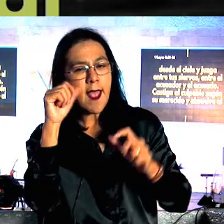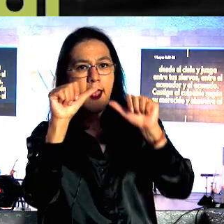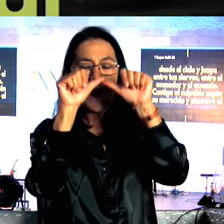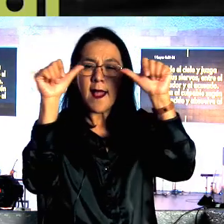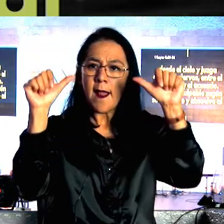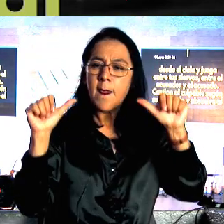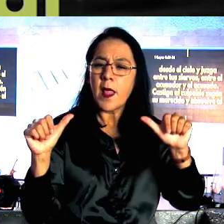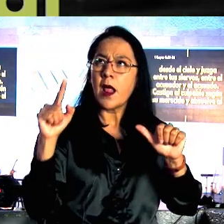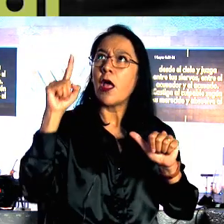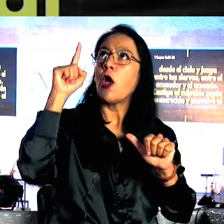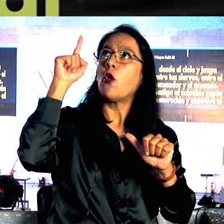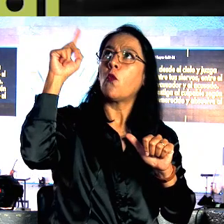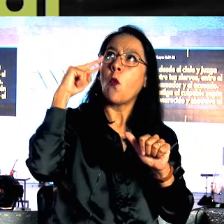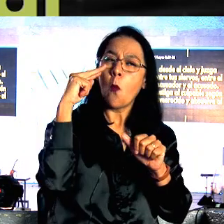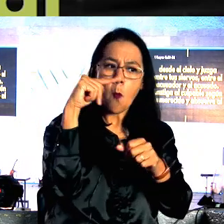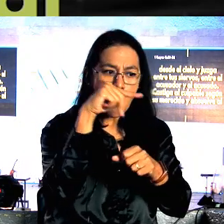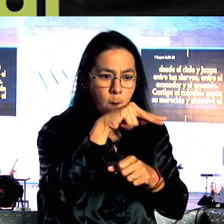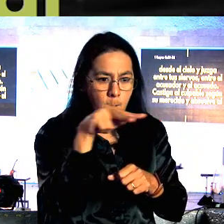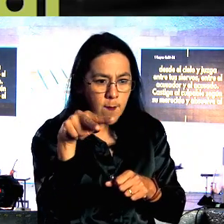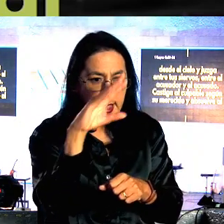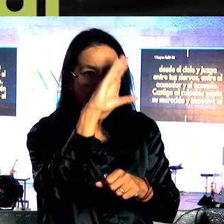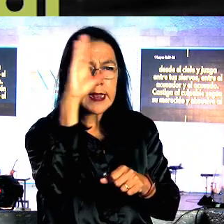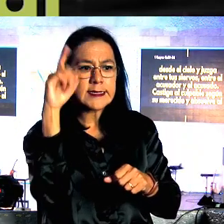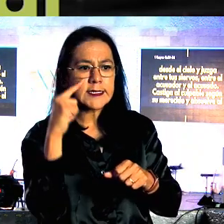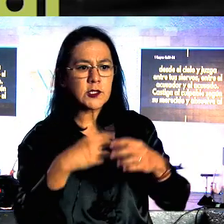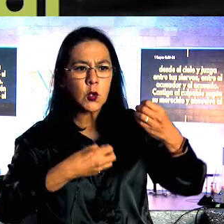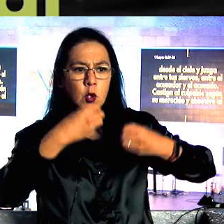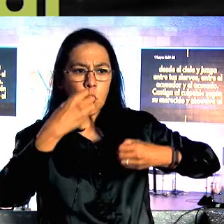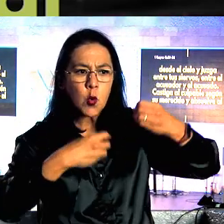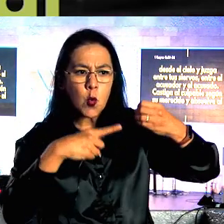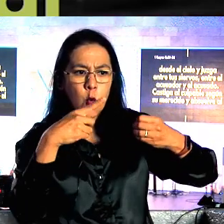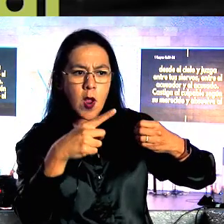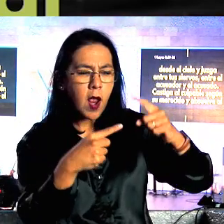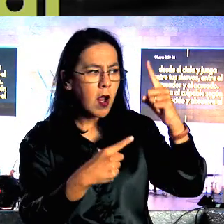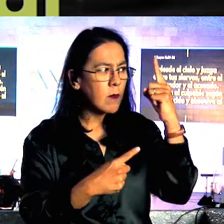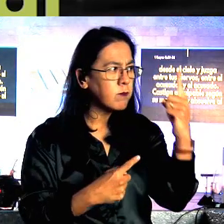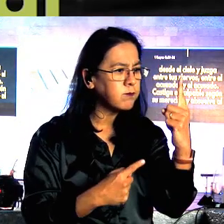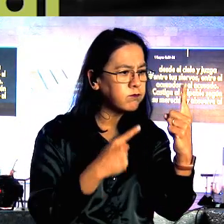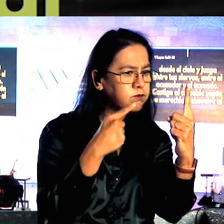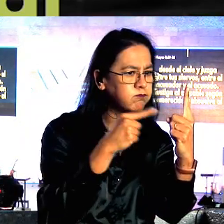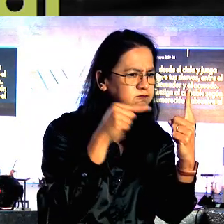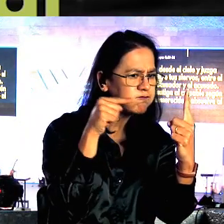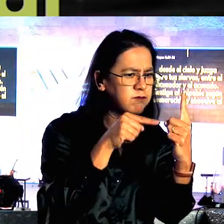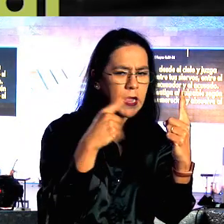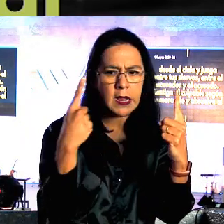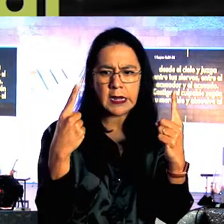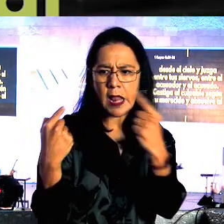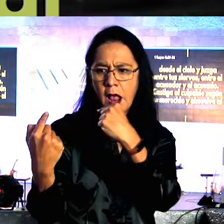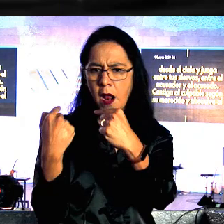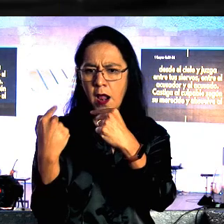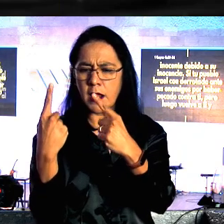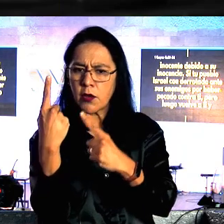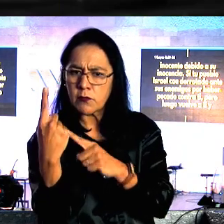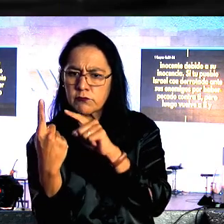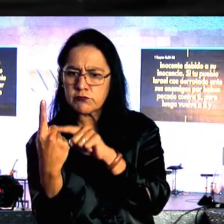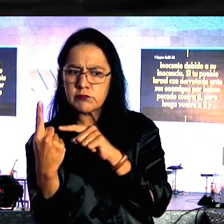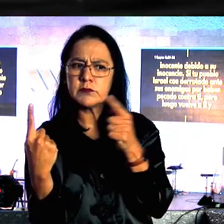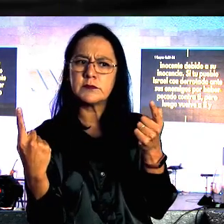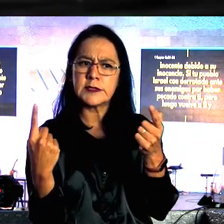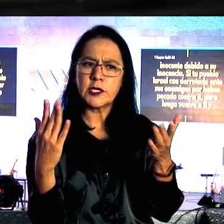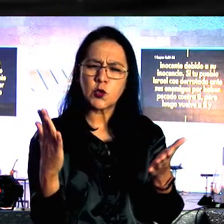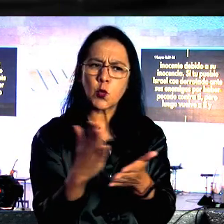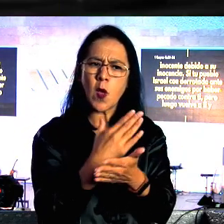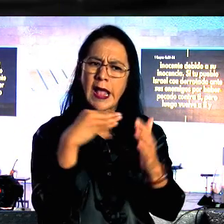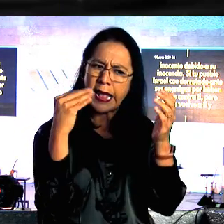cielo y juzga entre tus siervos entre el acusador y el acusado castiga al culpable según su merecido y absuelve al inocente